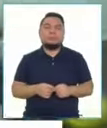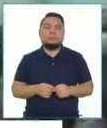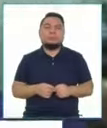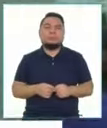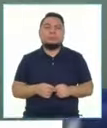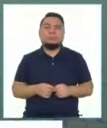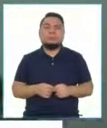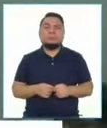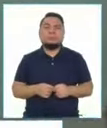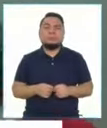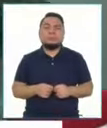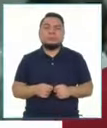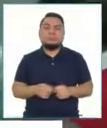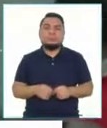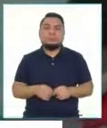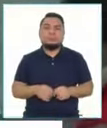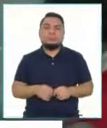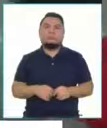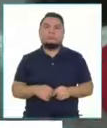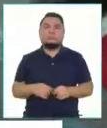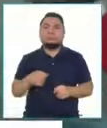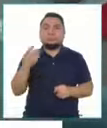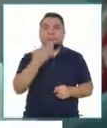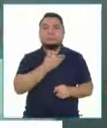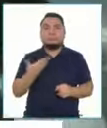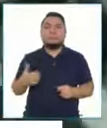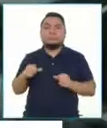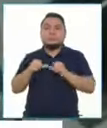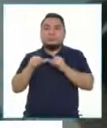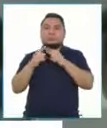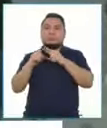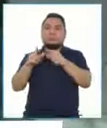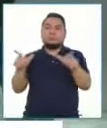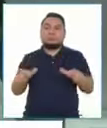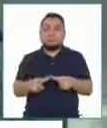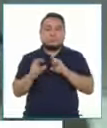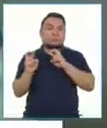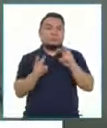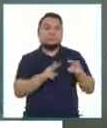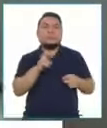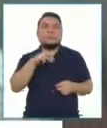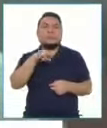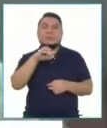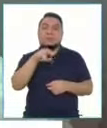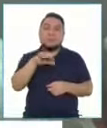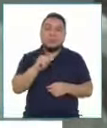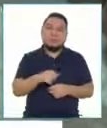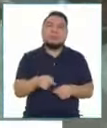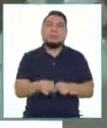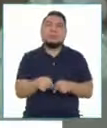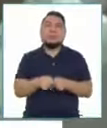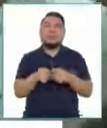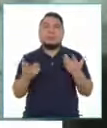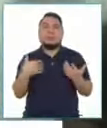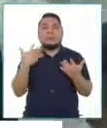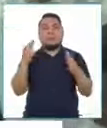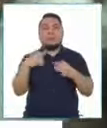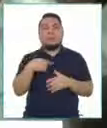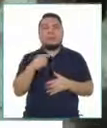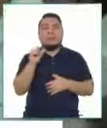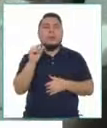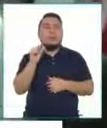Continúa entonces el jefe de Estado recorriendo los distintos ambientes de la villa y saluda a Purímac, que se espera que dentro de